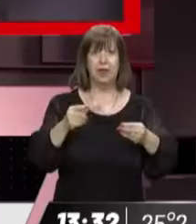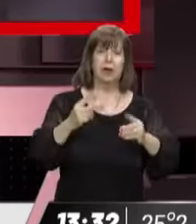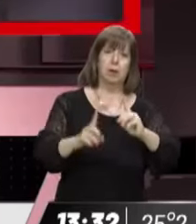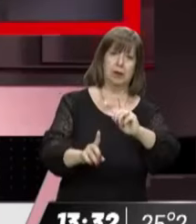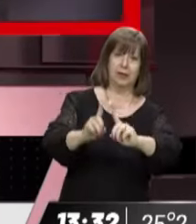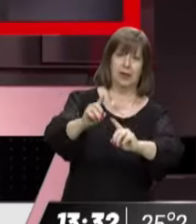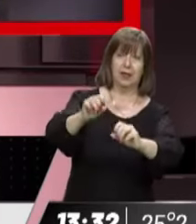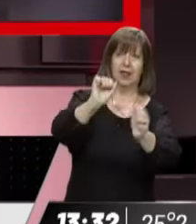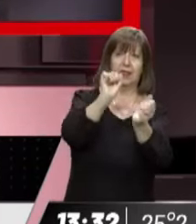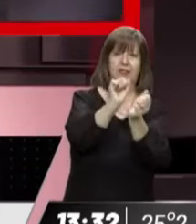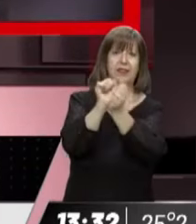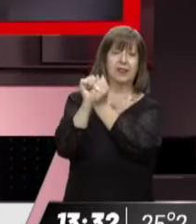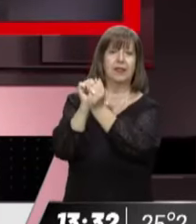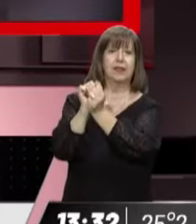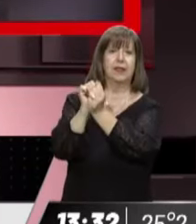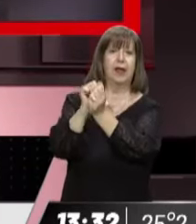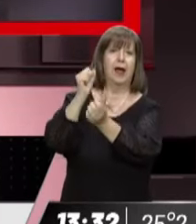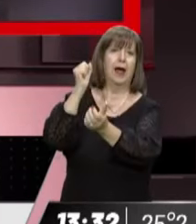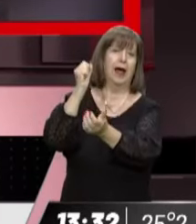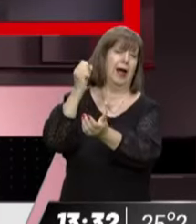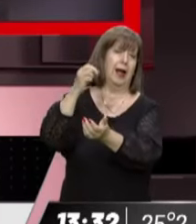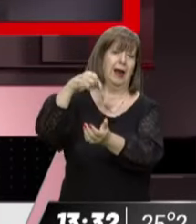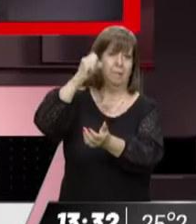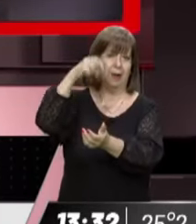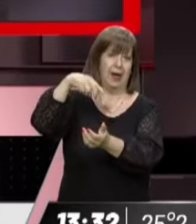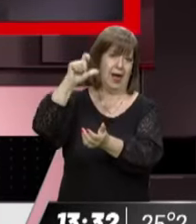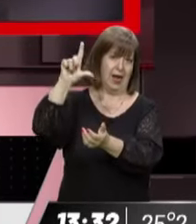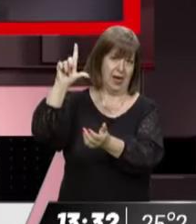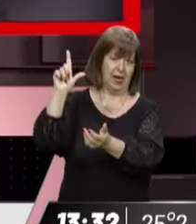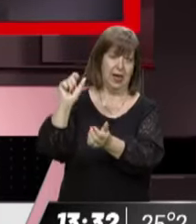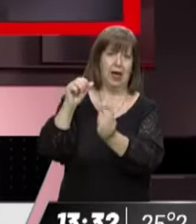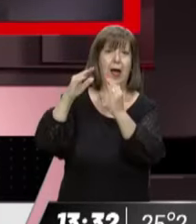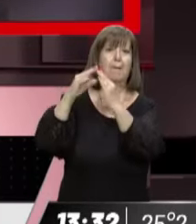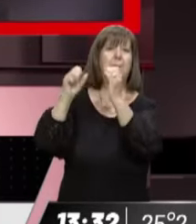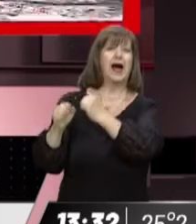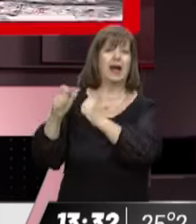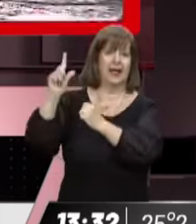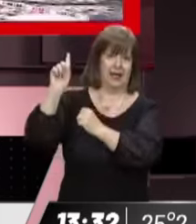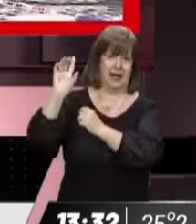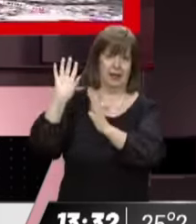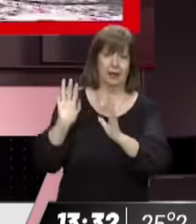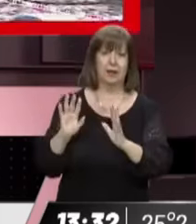penal. ¿Tenía antecedentes esta persona? No, en principio